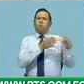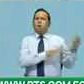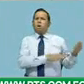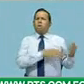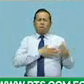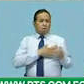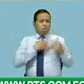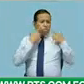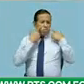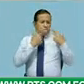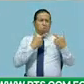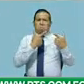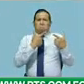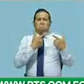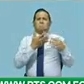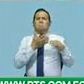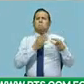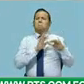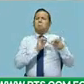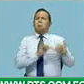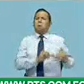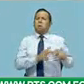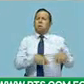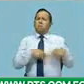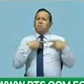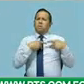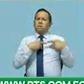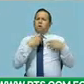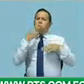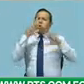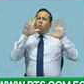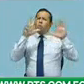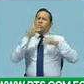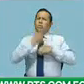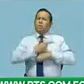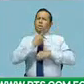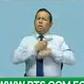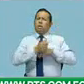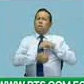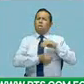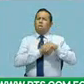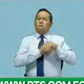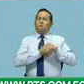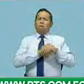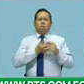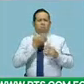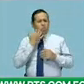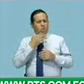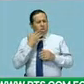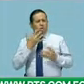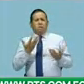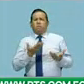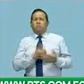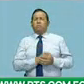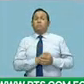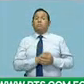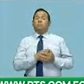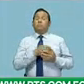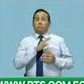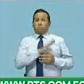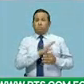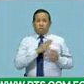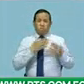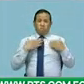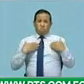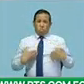dictó prisión preventiva en contra de la madre por el presunto delito de triple asesinato, mientras los dos pequeños cuerpos fueron sacados del